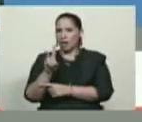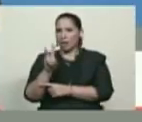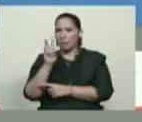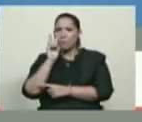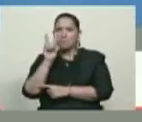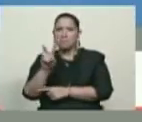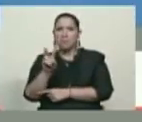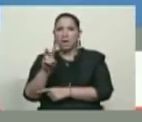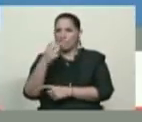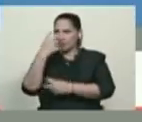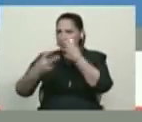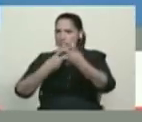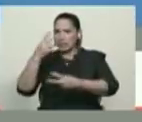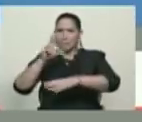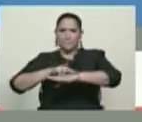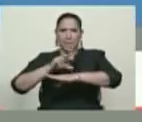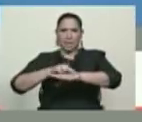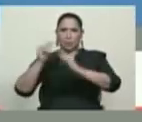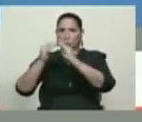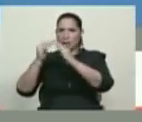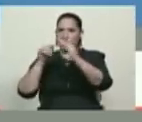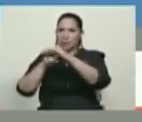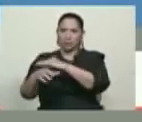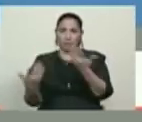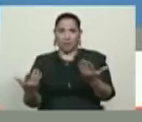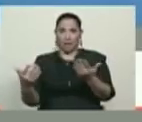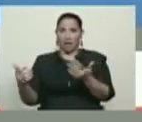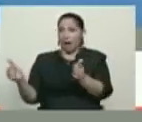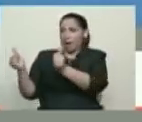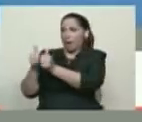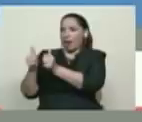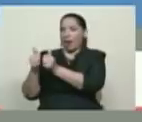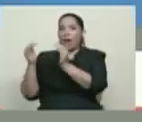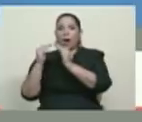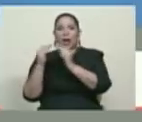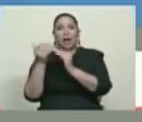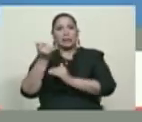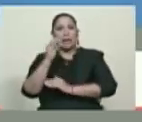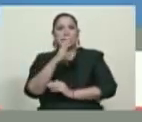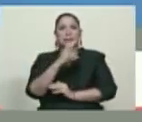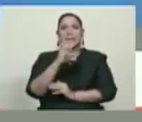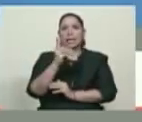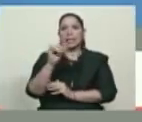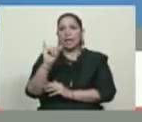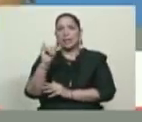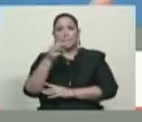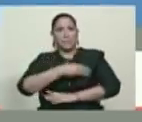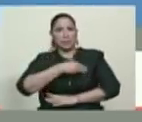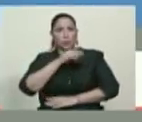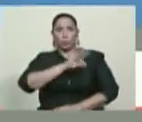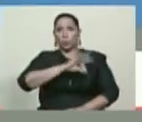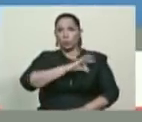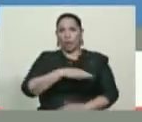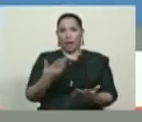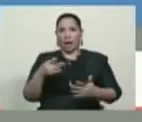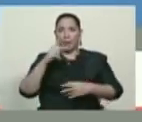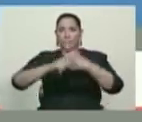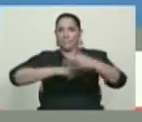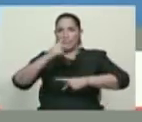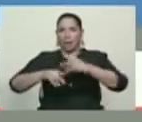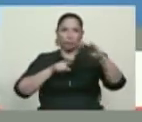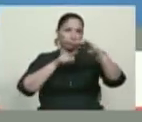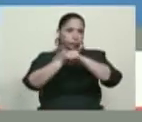al lado de tu casa está tu médico, con las misiones sociales, con el plan Barrio Adentro, porque se democratizó la